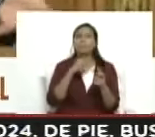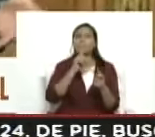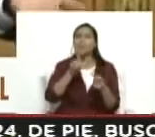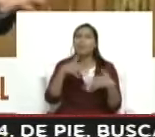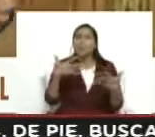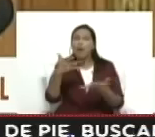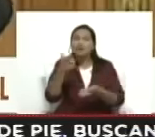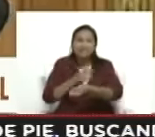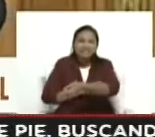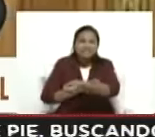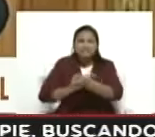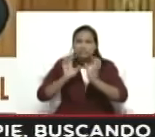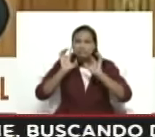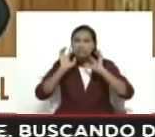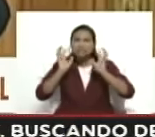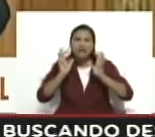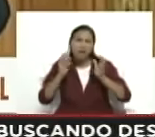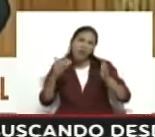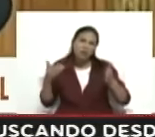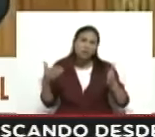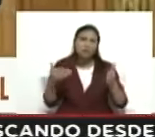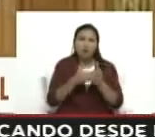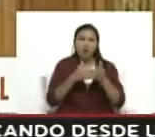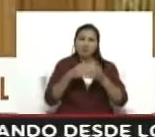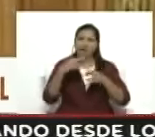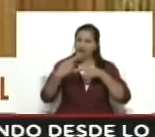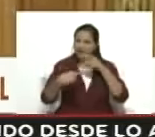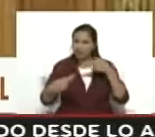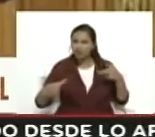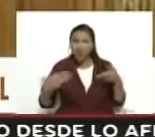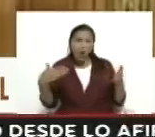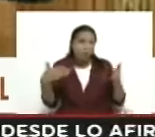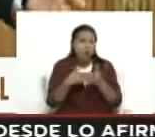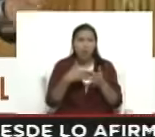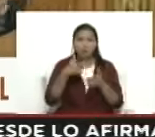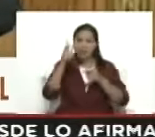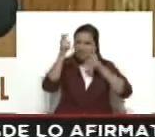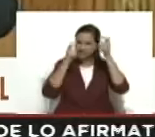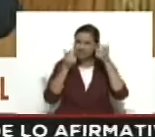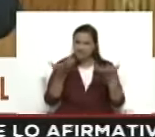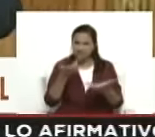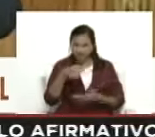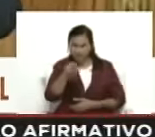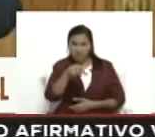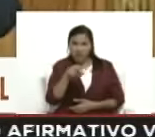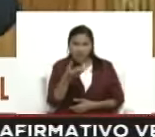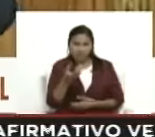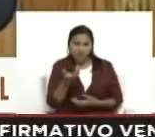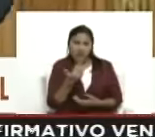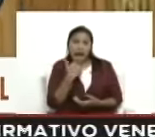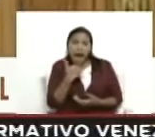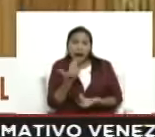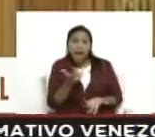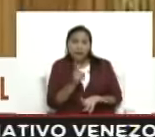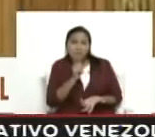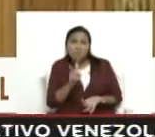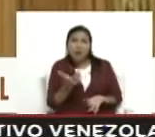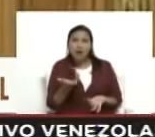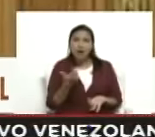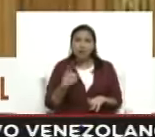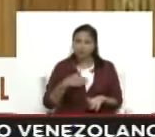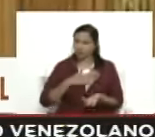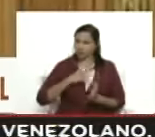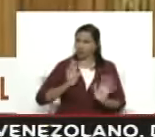rabia de ustedes contra la revolución, contra el presidente Chávez? ¿A ustedes les ha ido mal? No, a nosotros nos ha ido muy